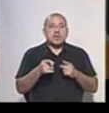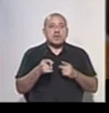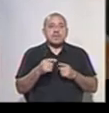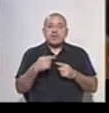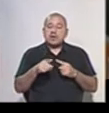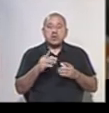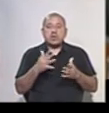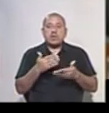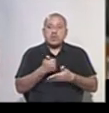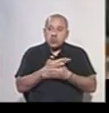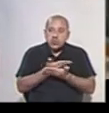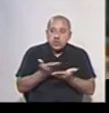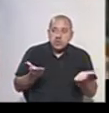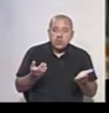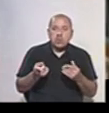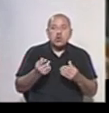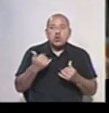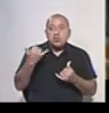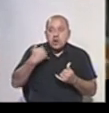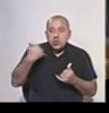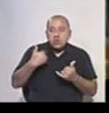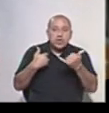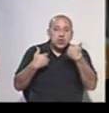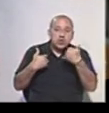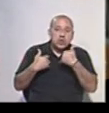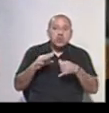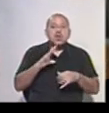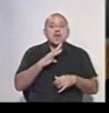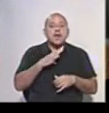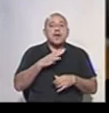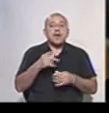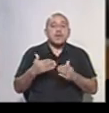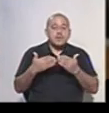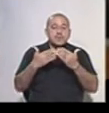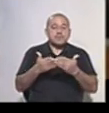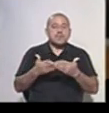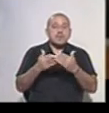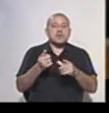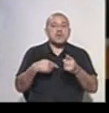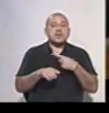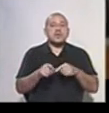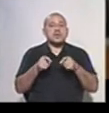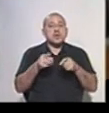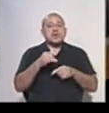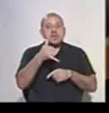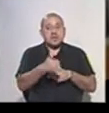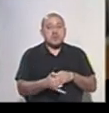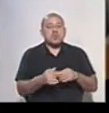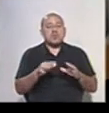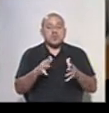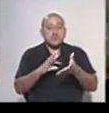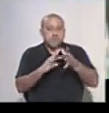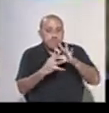van transmitiendo y que es lo que encuentran. Y de esa manera, bueno, tenemos un esquema que nos ha dado resultado en